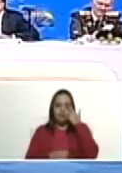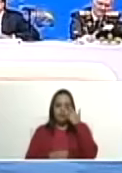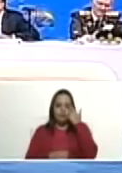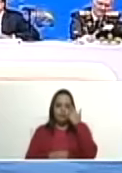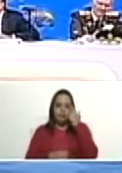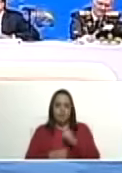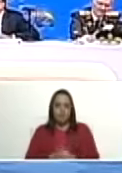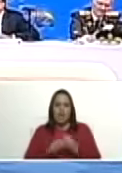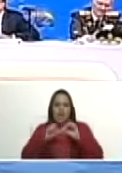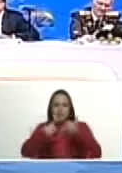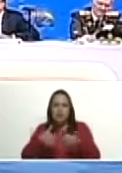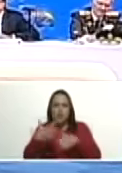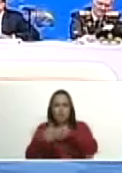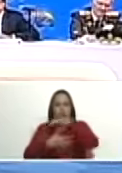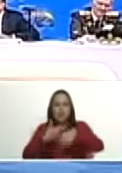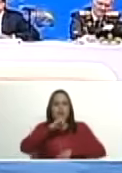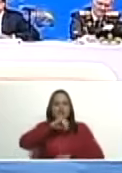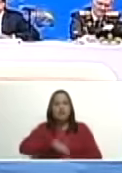nacía un conflicto histórico